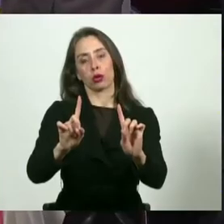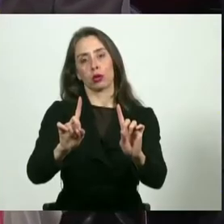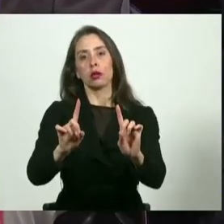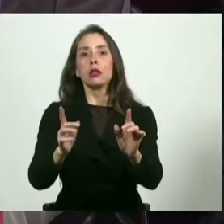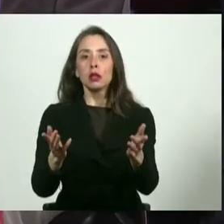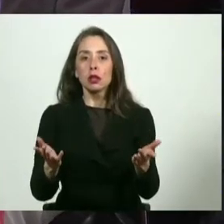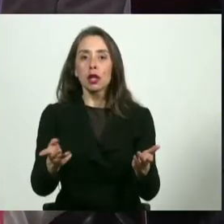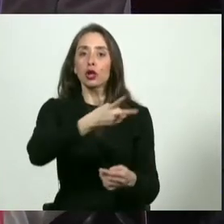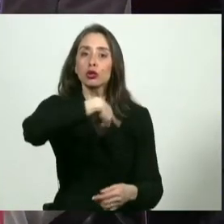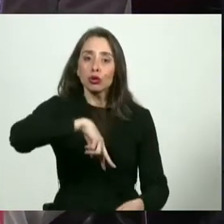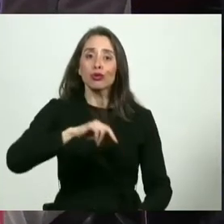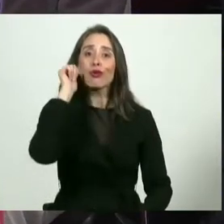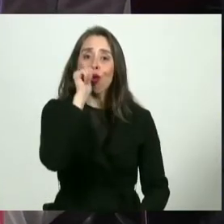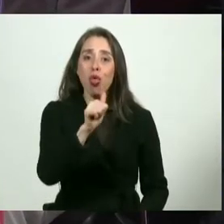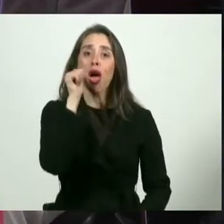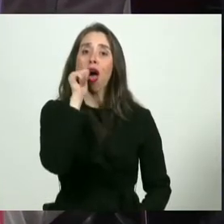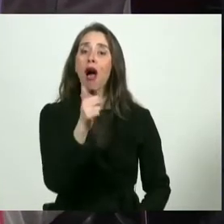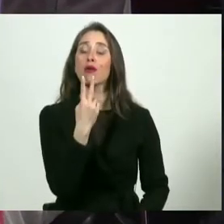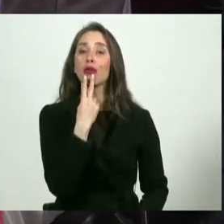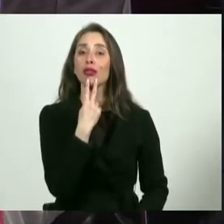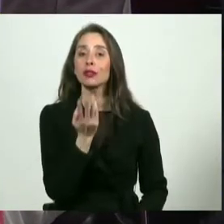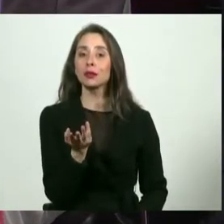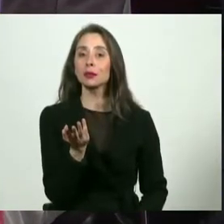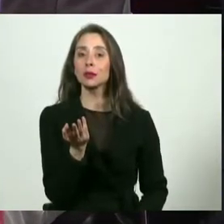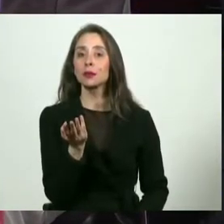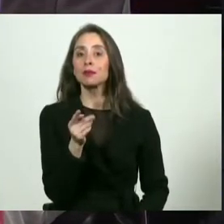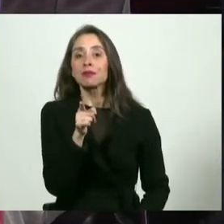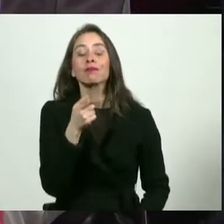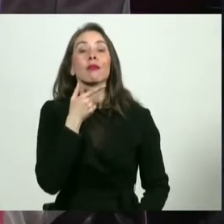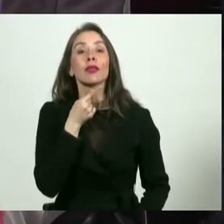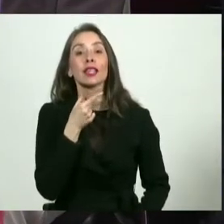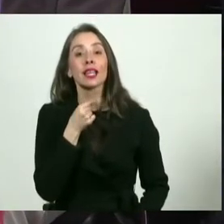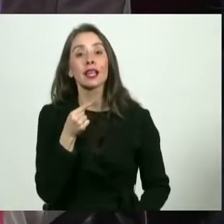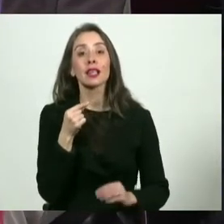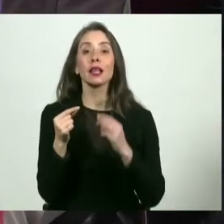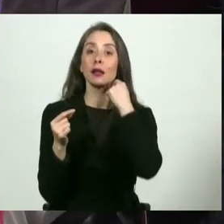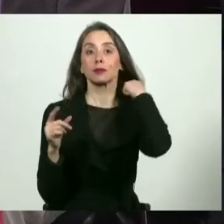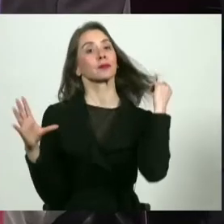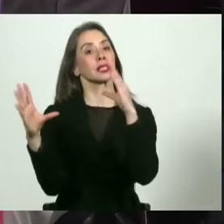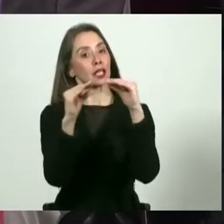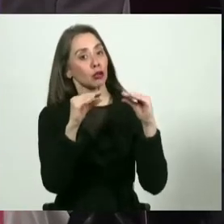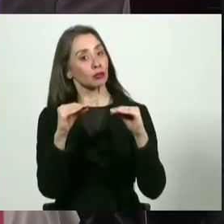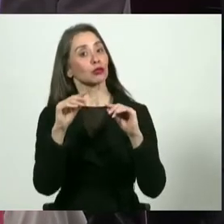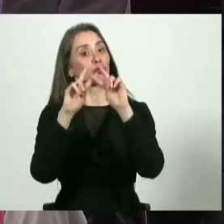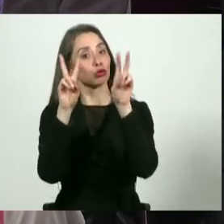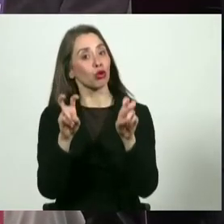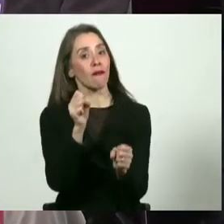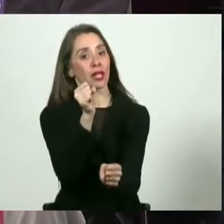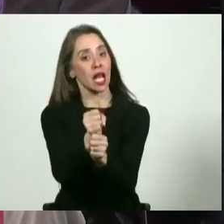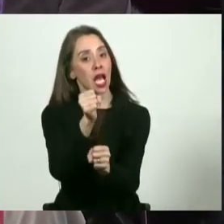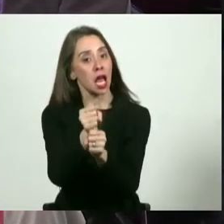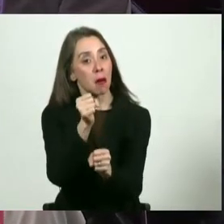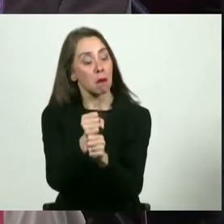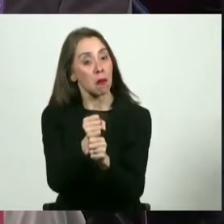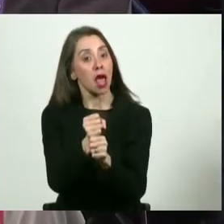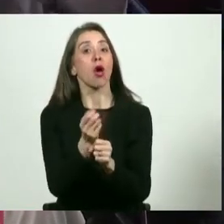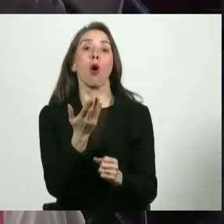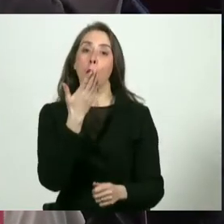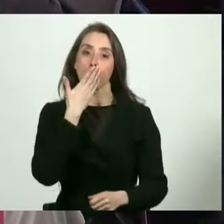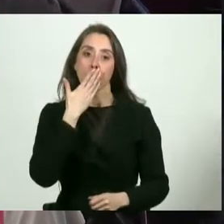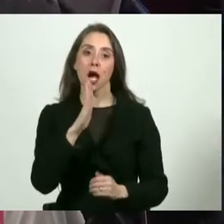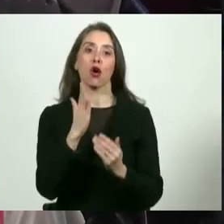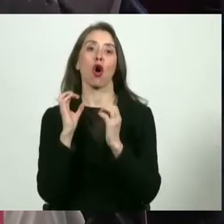eso es lo que nosotros vivimos diariamente. Entonces, si queremos hablar de empleo, tenemos que mejorar